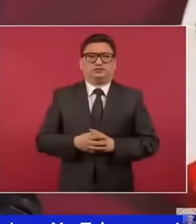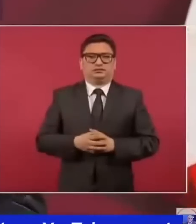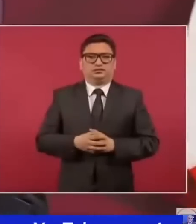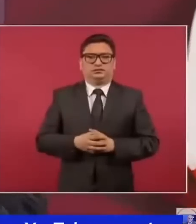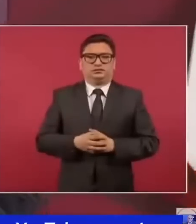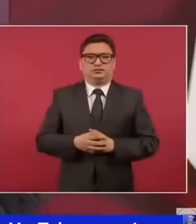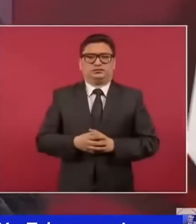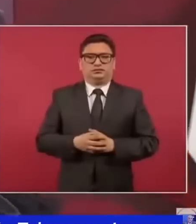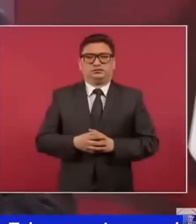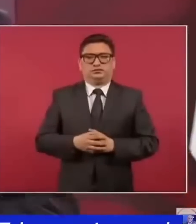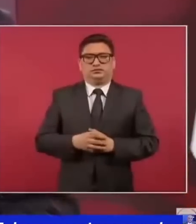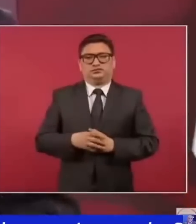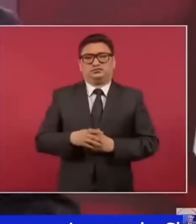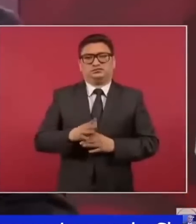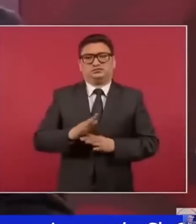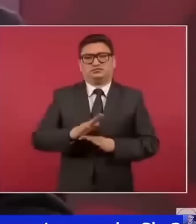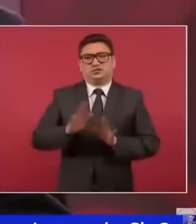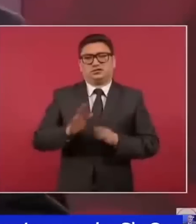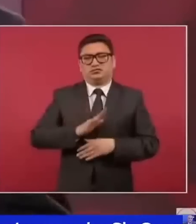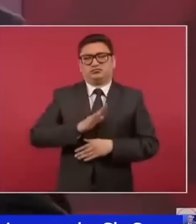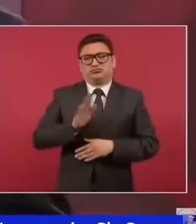otra vida, que en paz descanse,